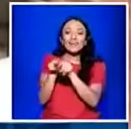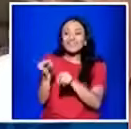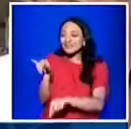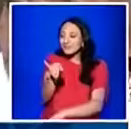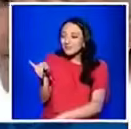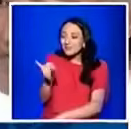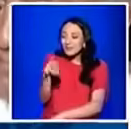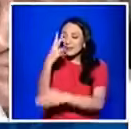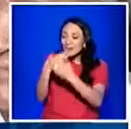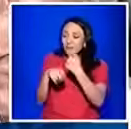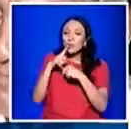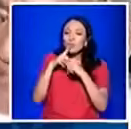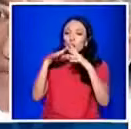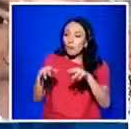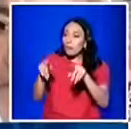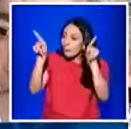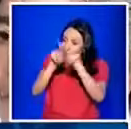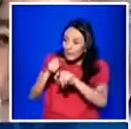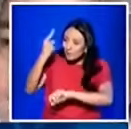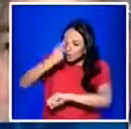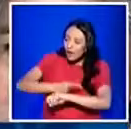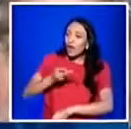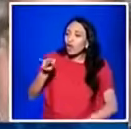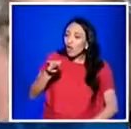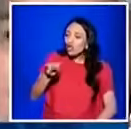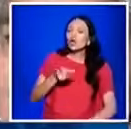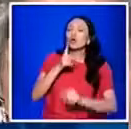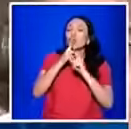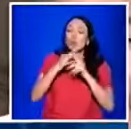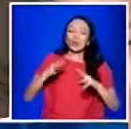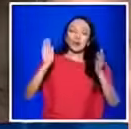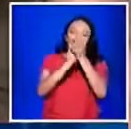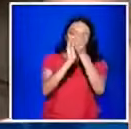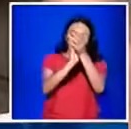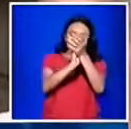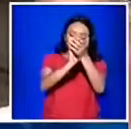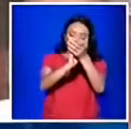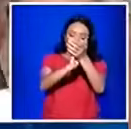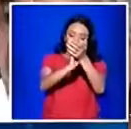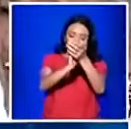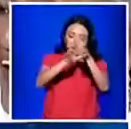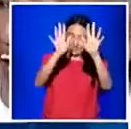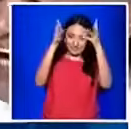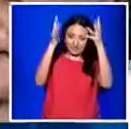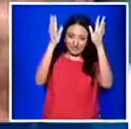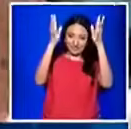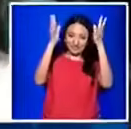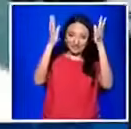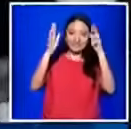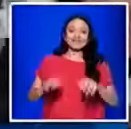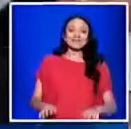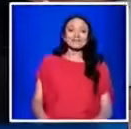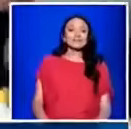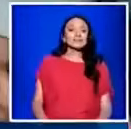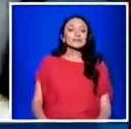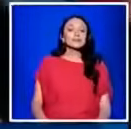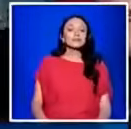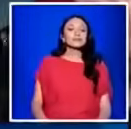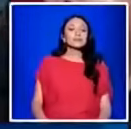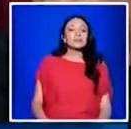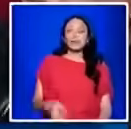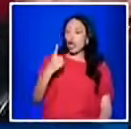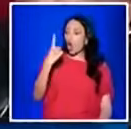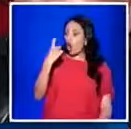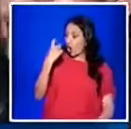su abuelito. ¿El mismo día? Sí, el mismo día. ¡Viva los cumpleaños! A ver, ¿cuál es la hija más querida?